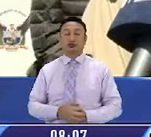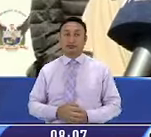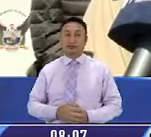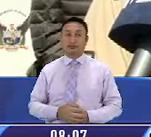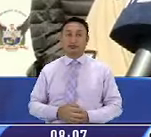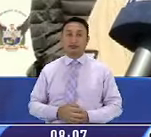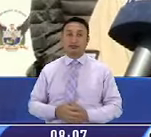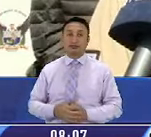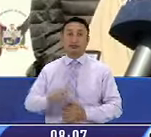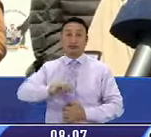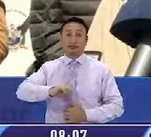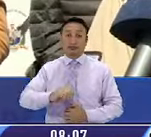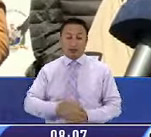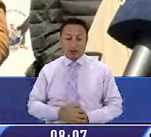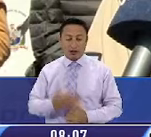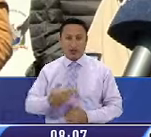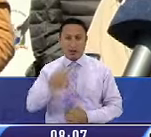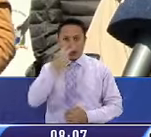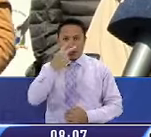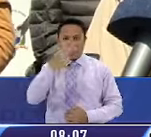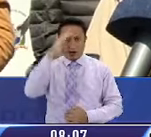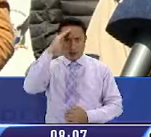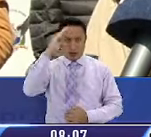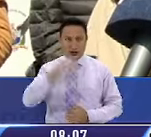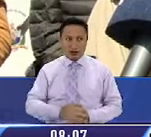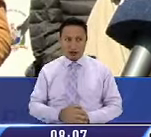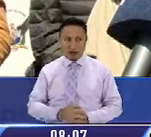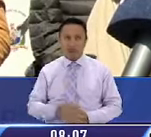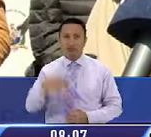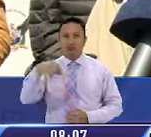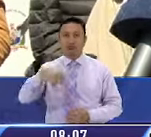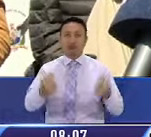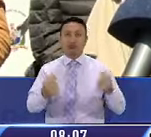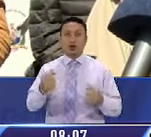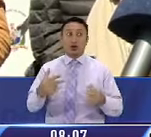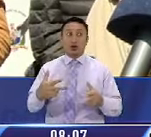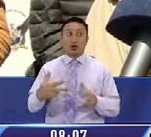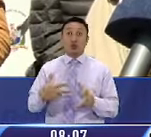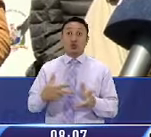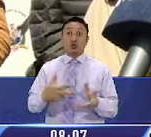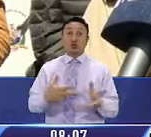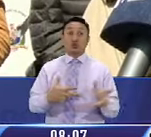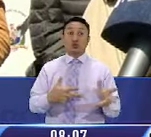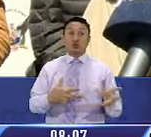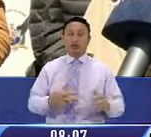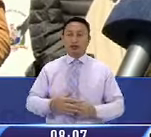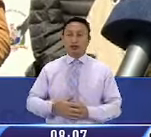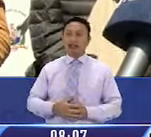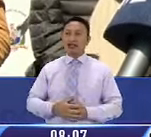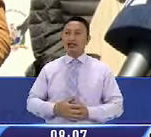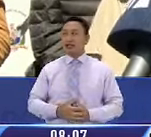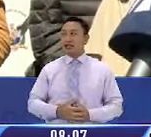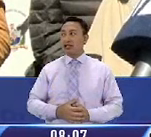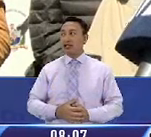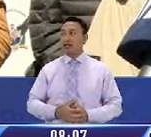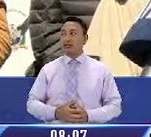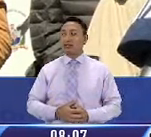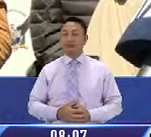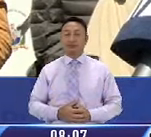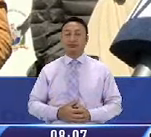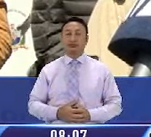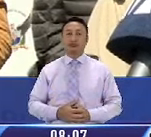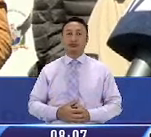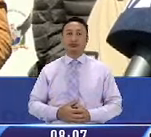así que al notar la presencia policial, estos empiezan a iniciar una huida. Todas las unidades policiales